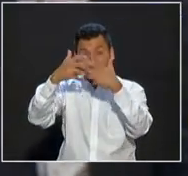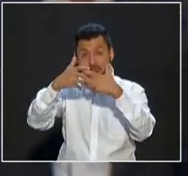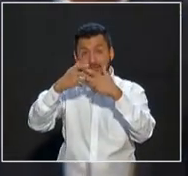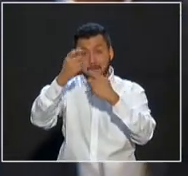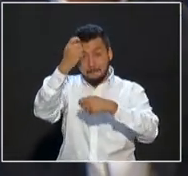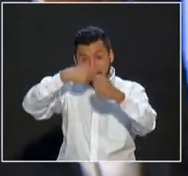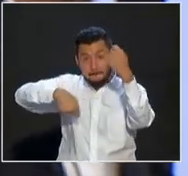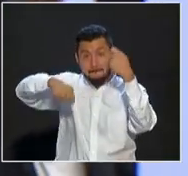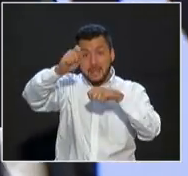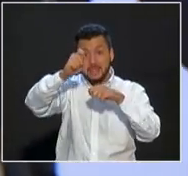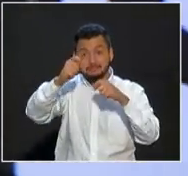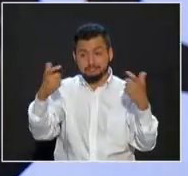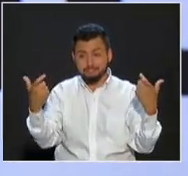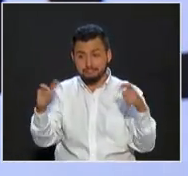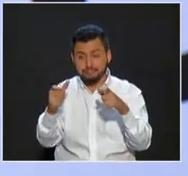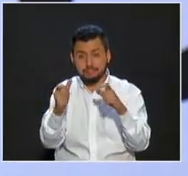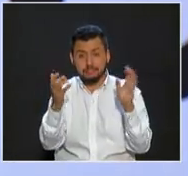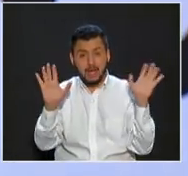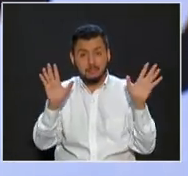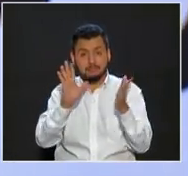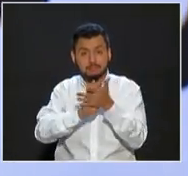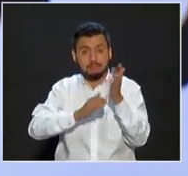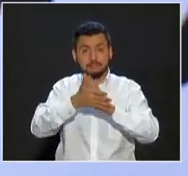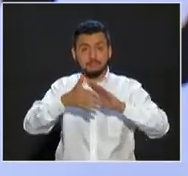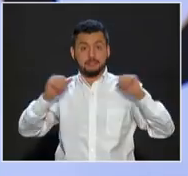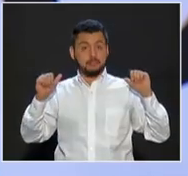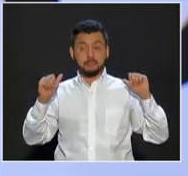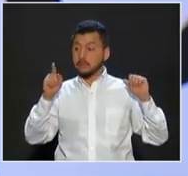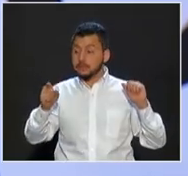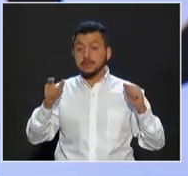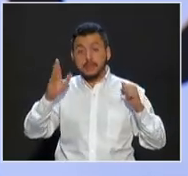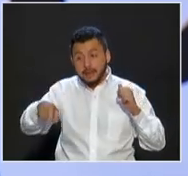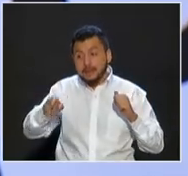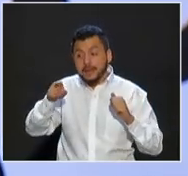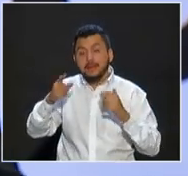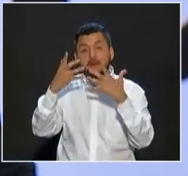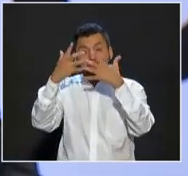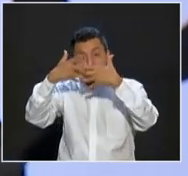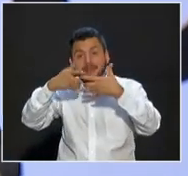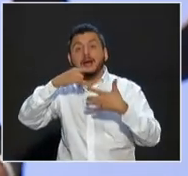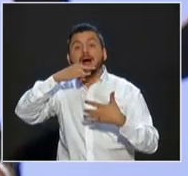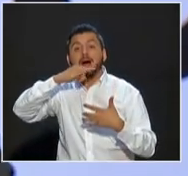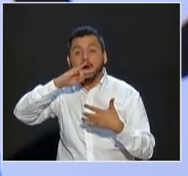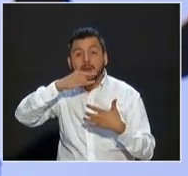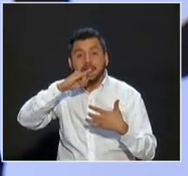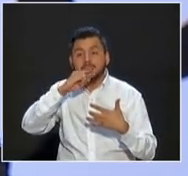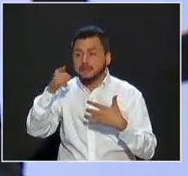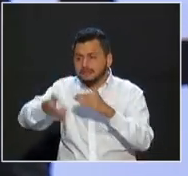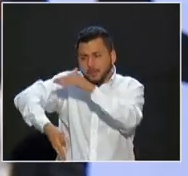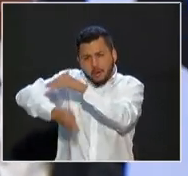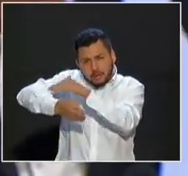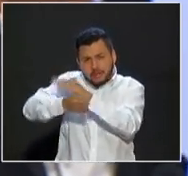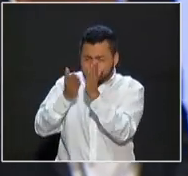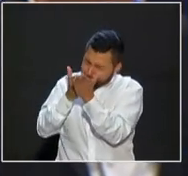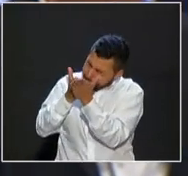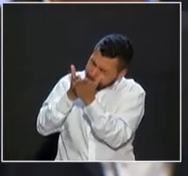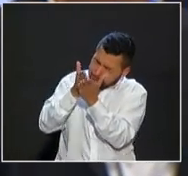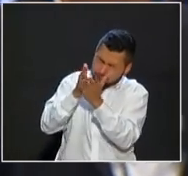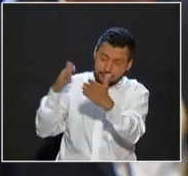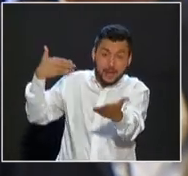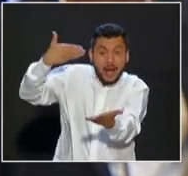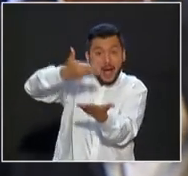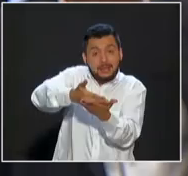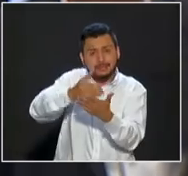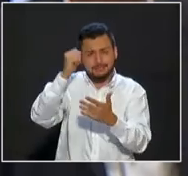nosotros ya tenemos muy claro esto hay que volver una empresa comercial y del estado tenemos que lograr que se hagan las gerencias